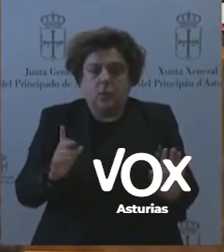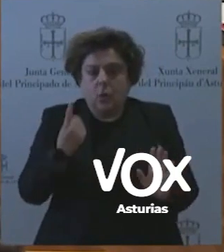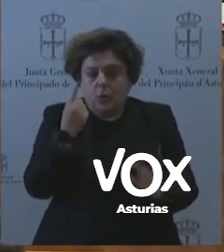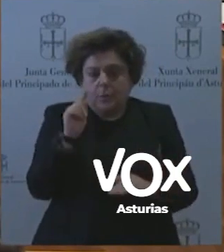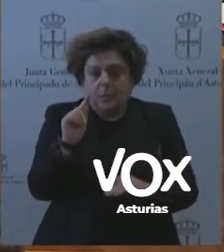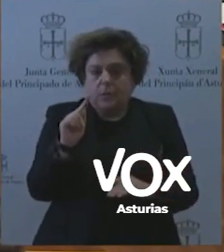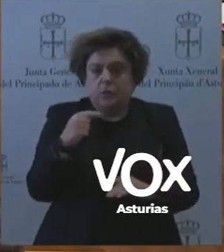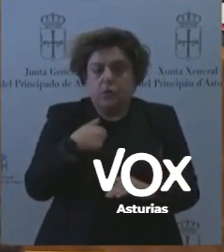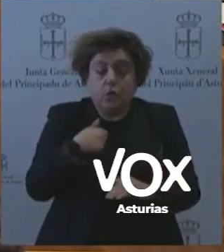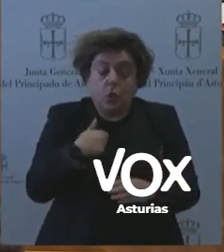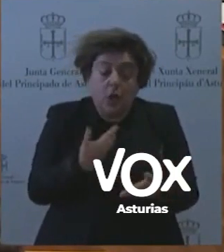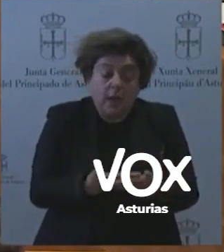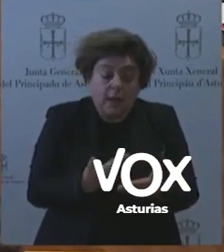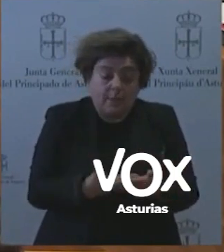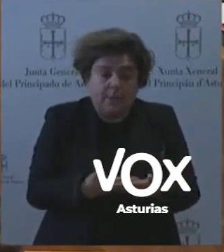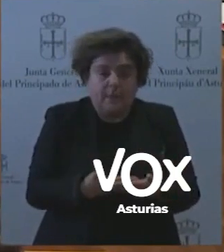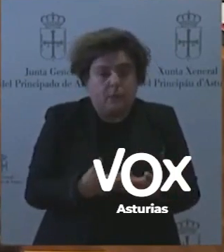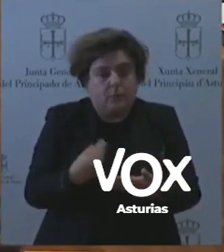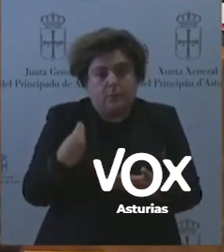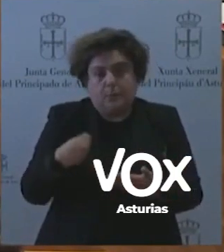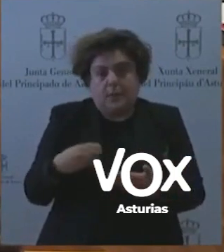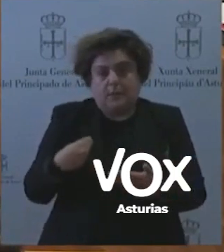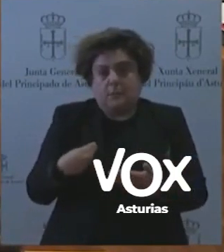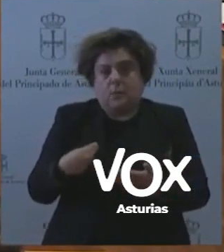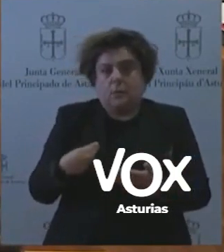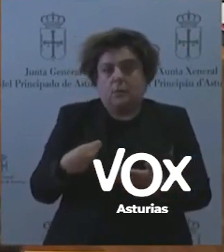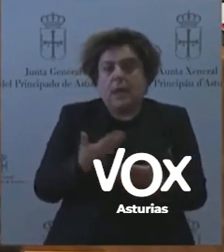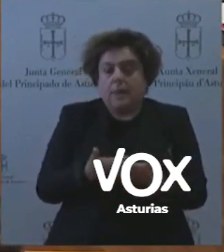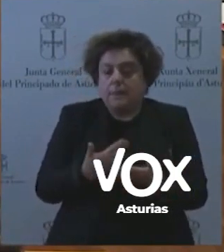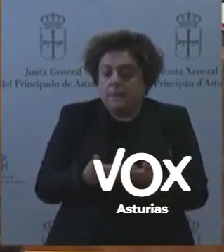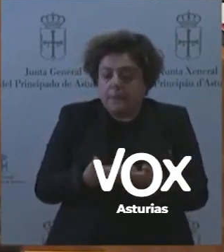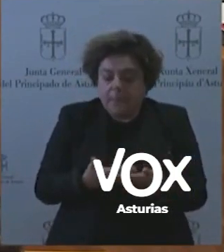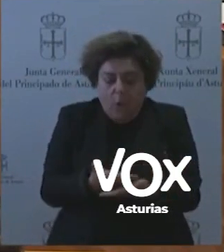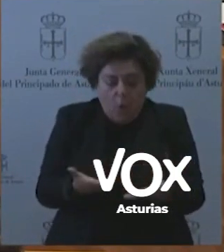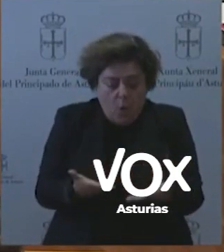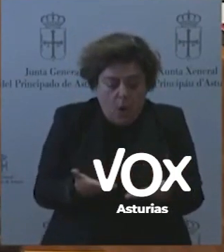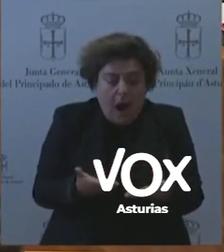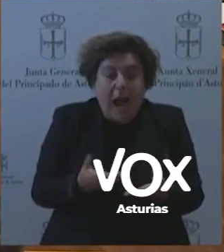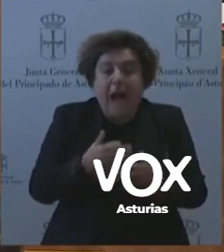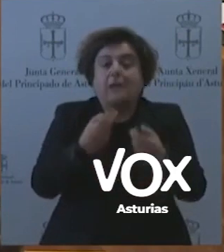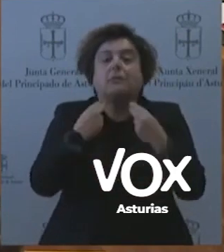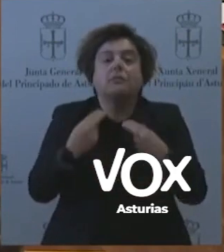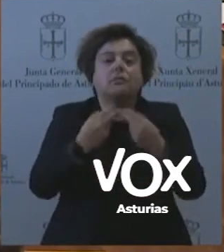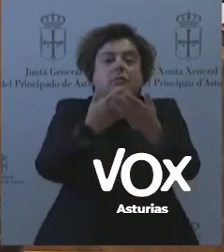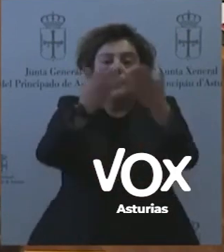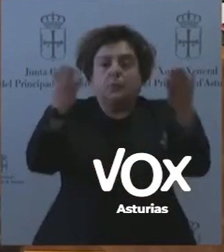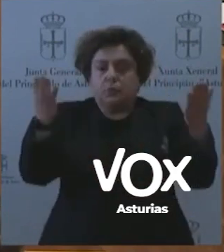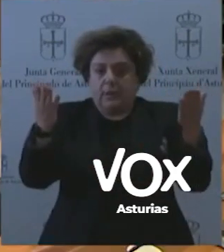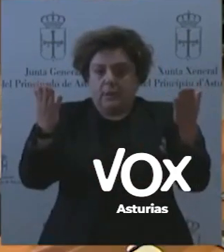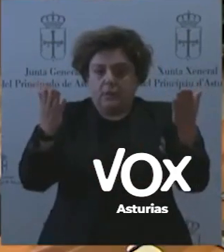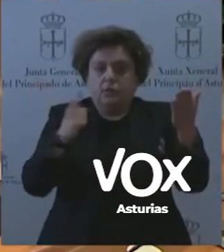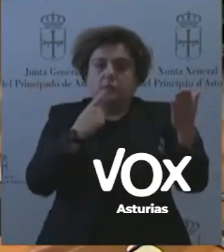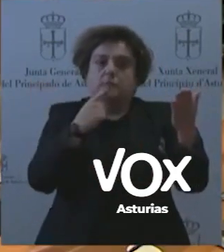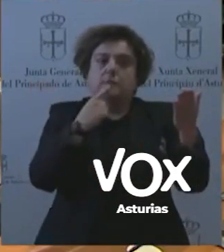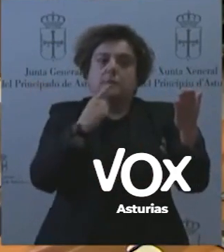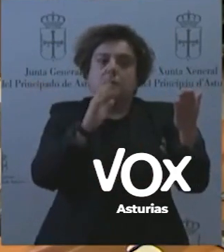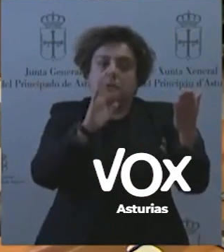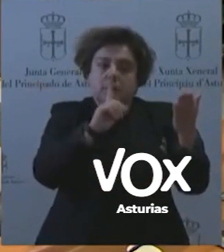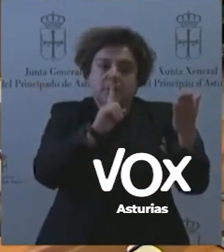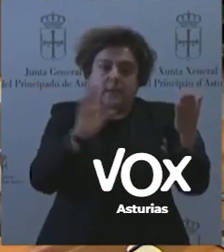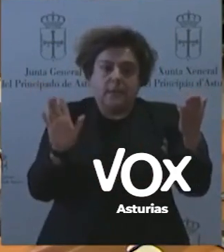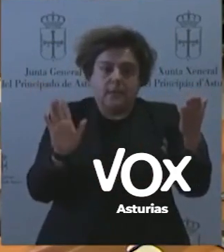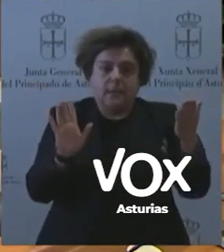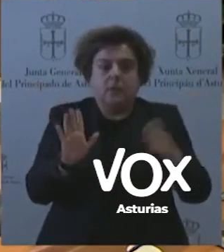pido a los diputados y diputadas de esta Cámara que guarden silencio y que se mantenga un mínimo de decoro, que